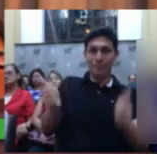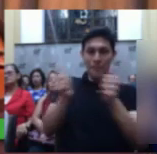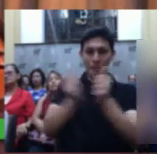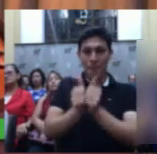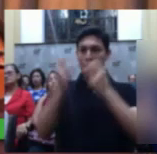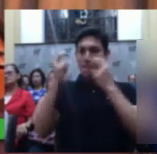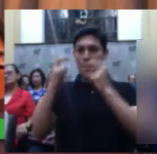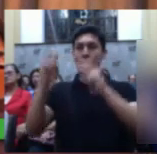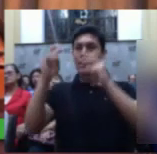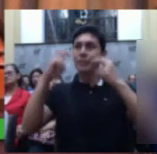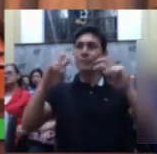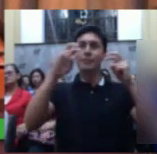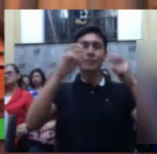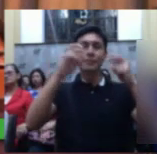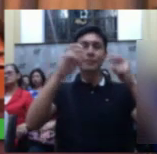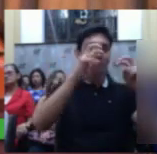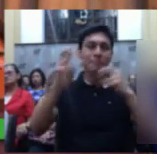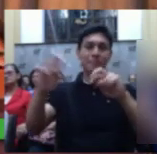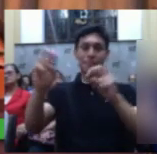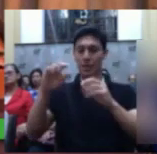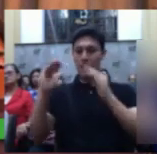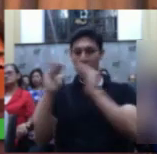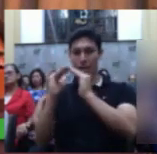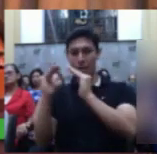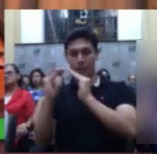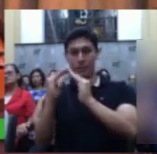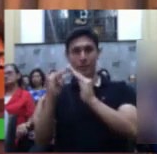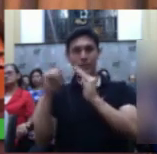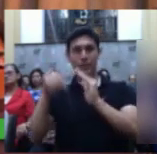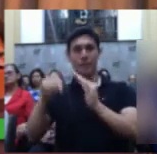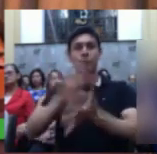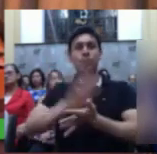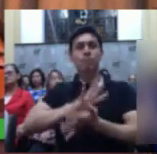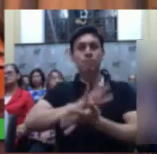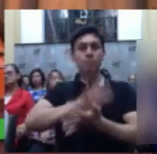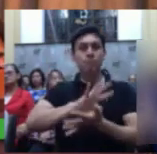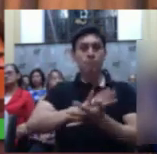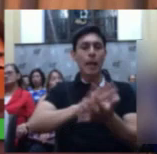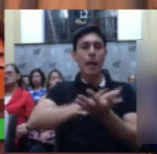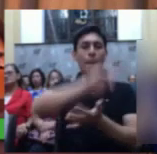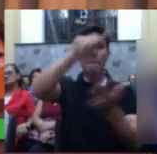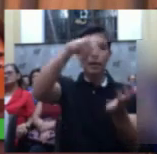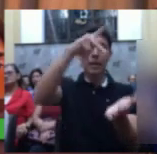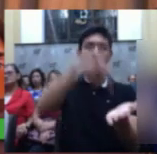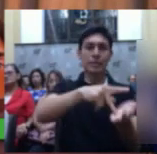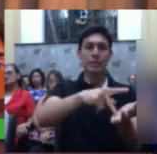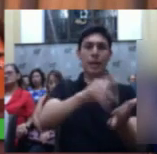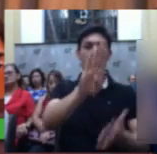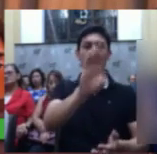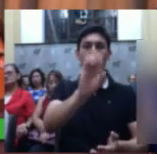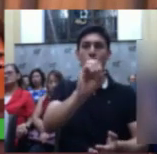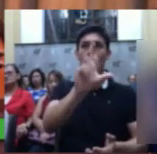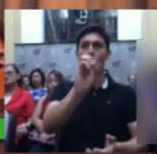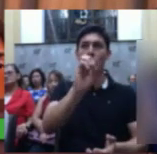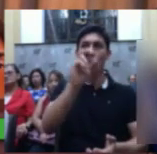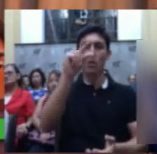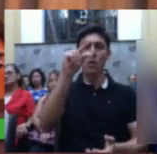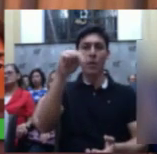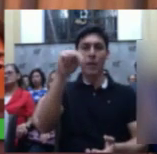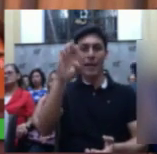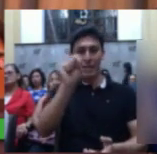paseo vespertino desde su casa en la entonces apacible Plaza Bolognesi, recorriendo